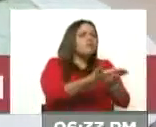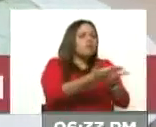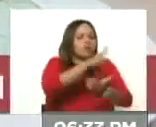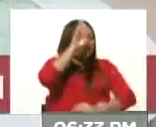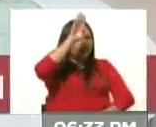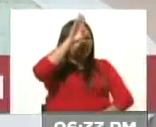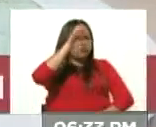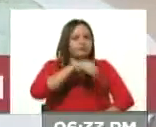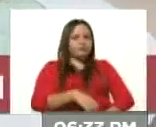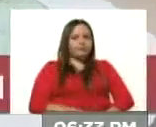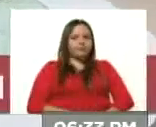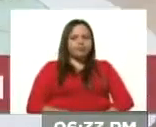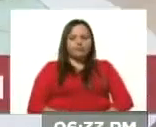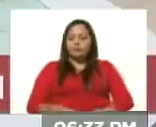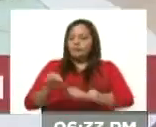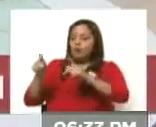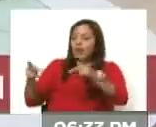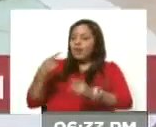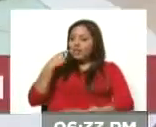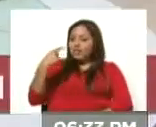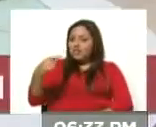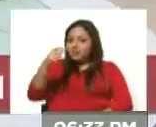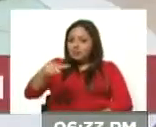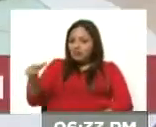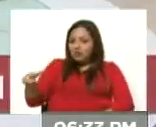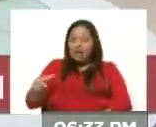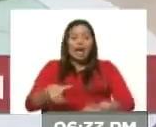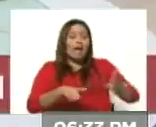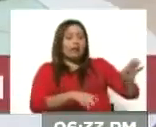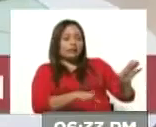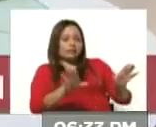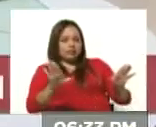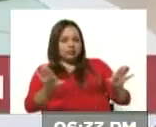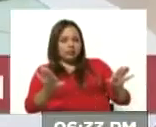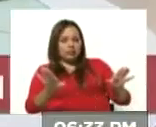que dicen las encuestas debe haber la manera